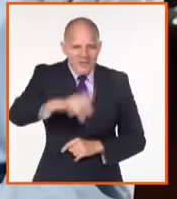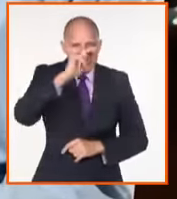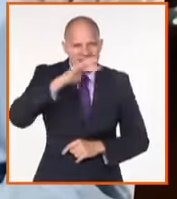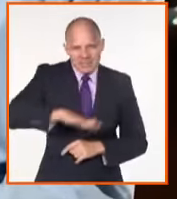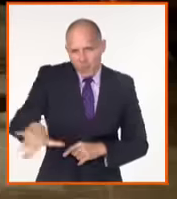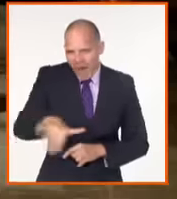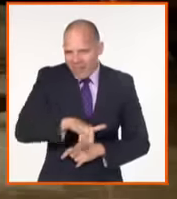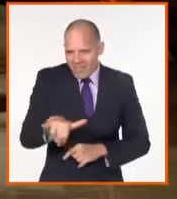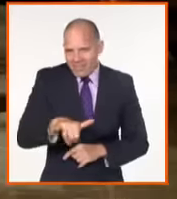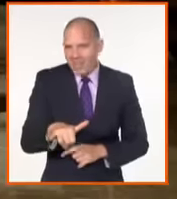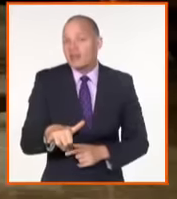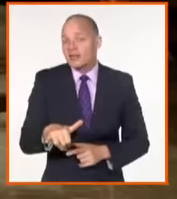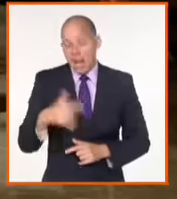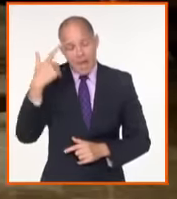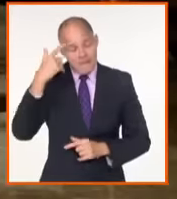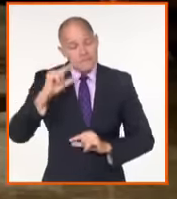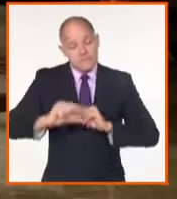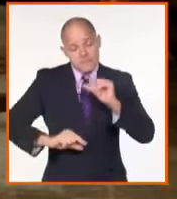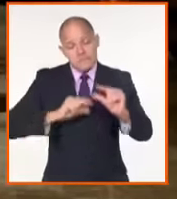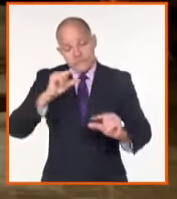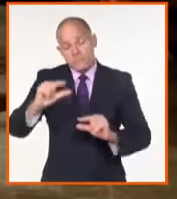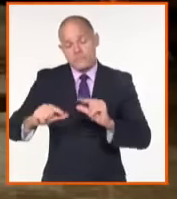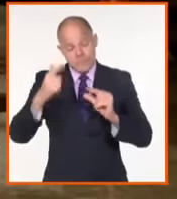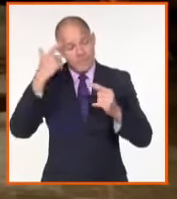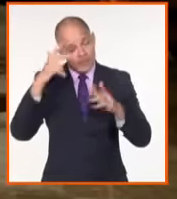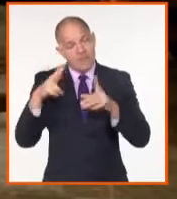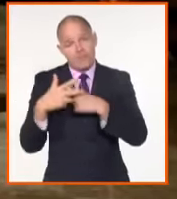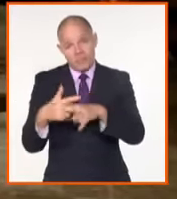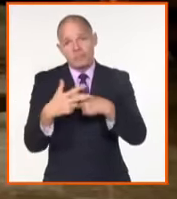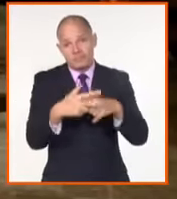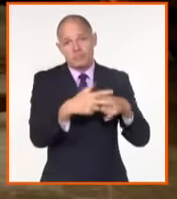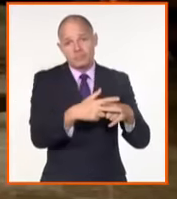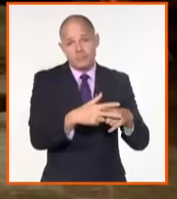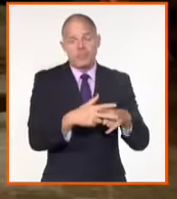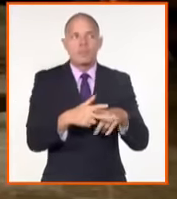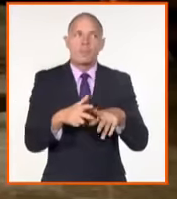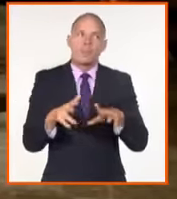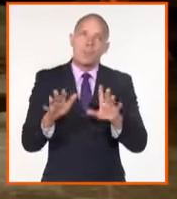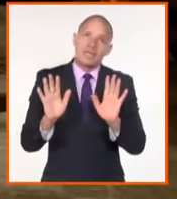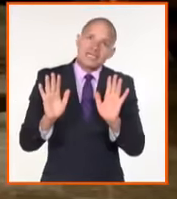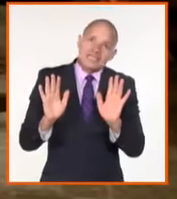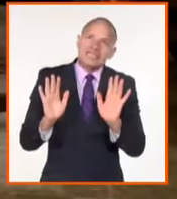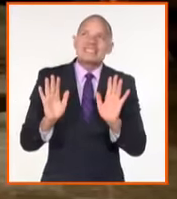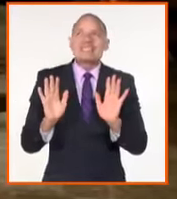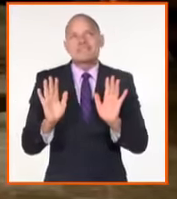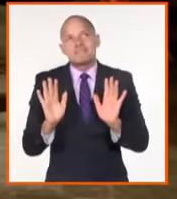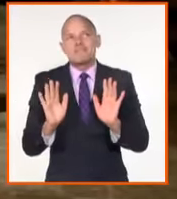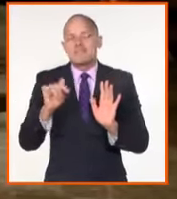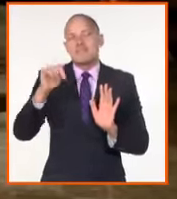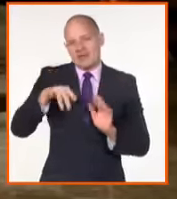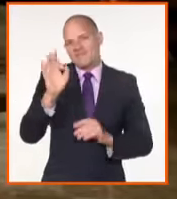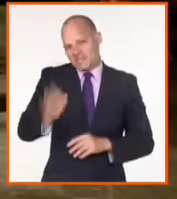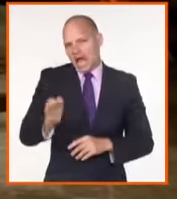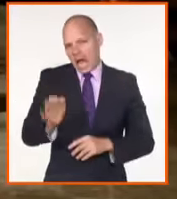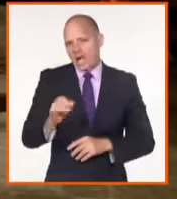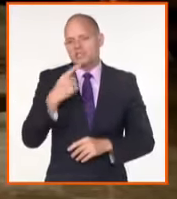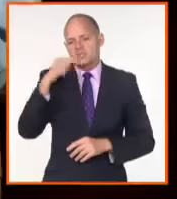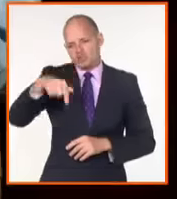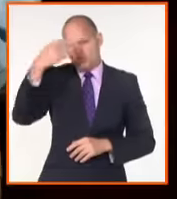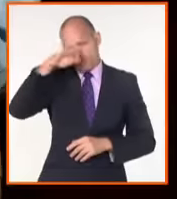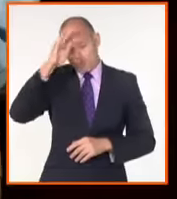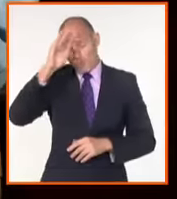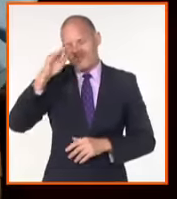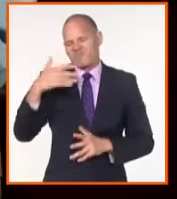a ir superando situaciones. Ahora, lo cierto es que nosotros tenemos profundos desequilibrios fiscales, monetarios, que han